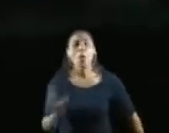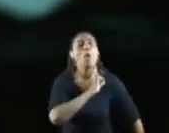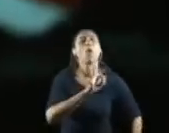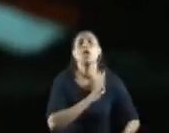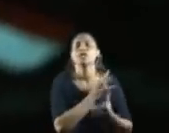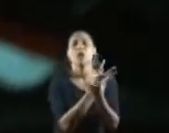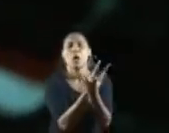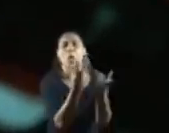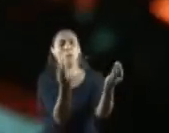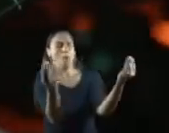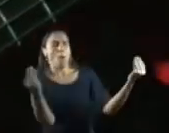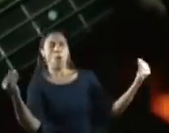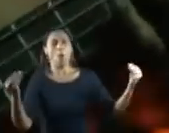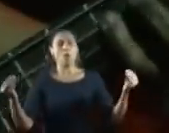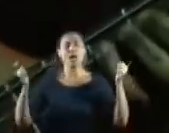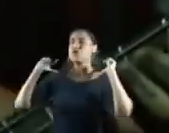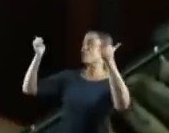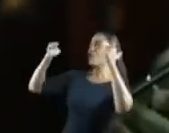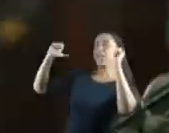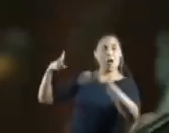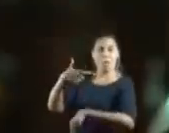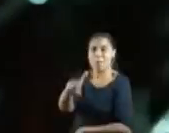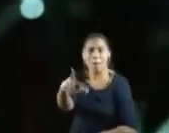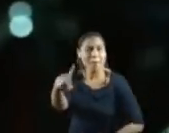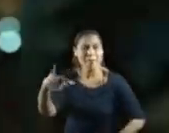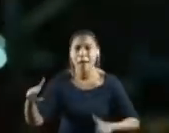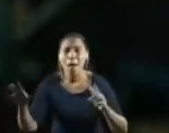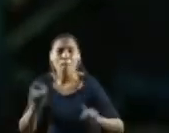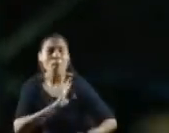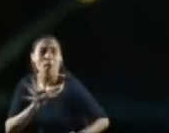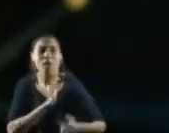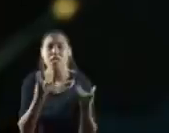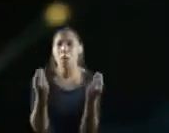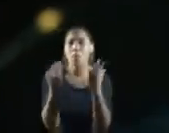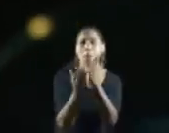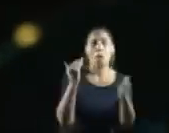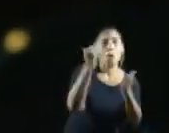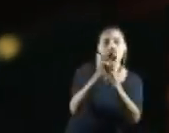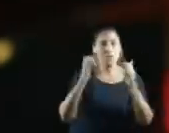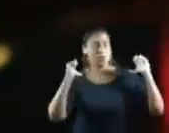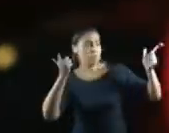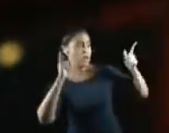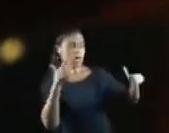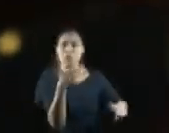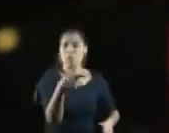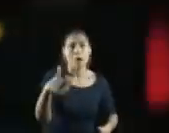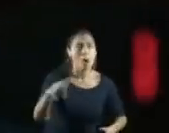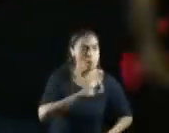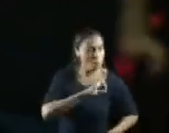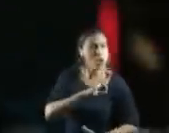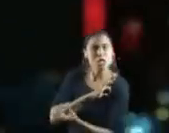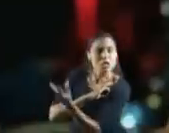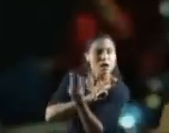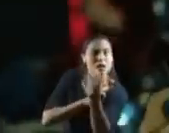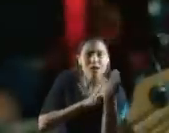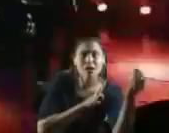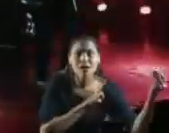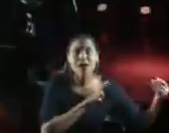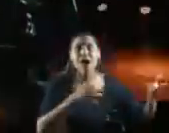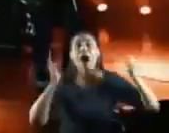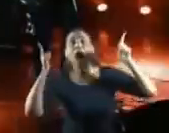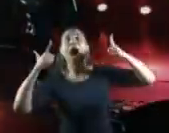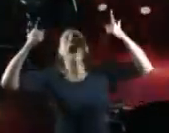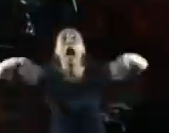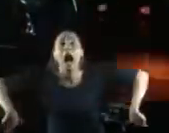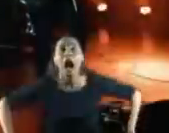Mucha policía, poca diversión. Mucha policía, poca diversión.